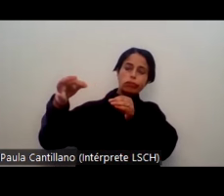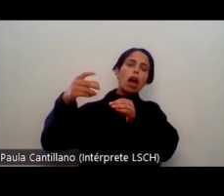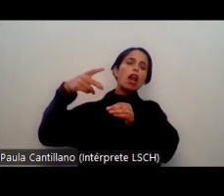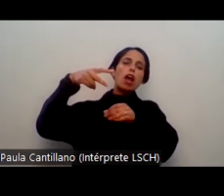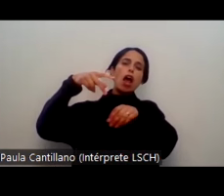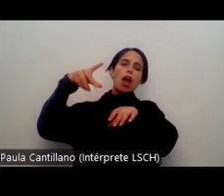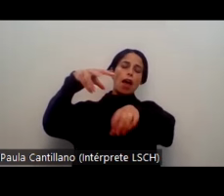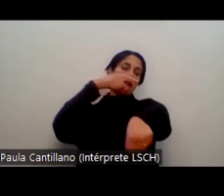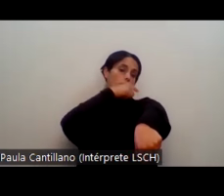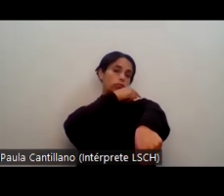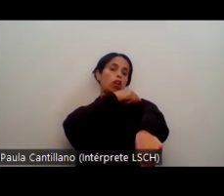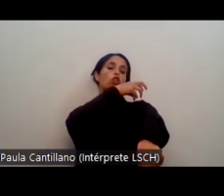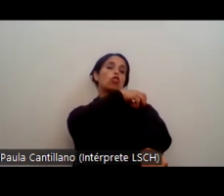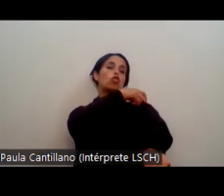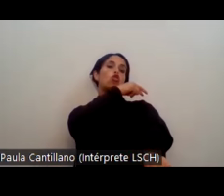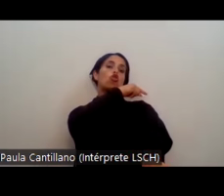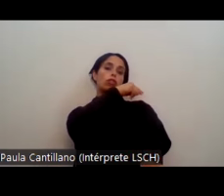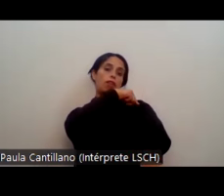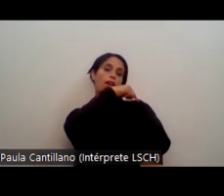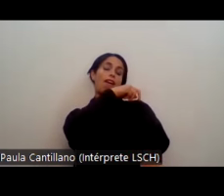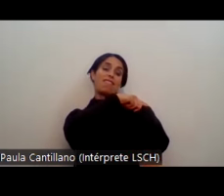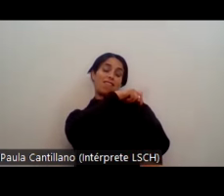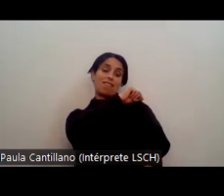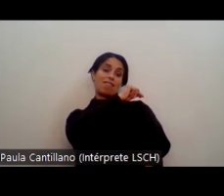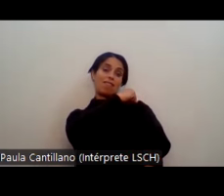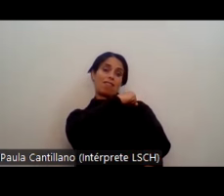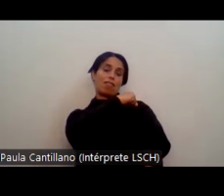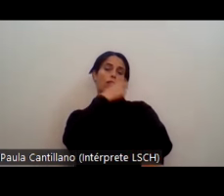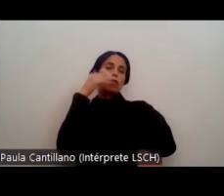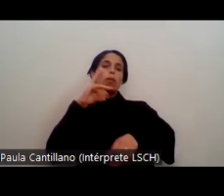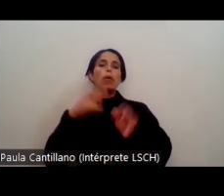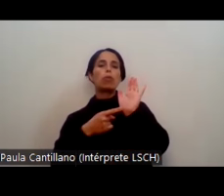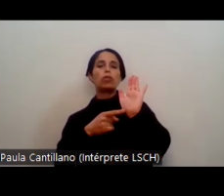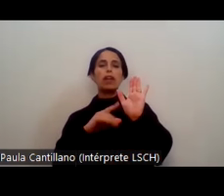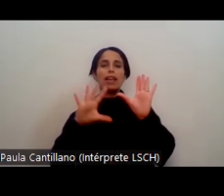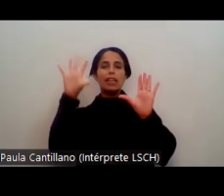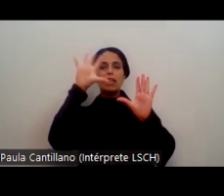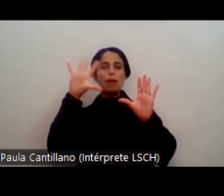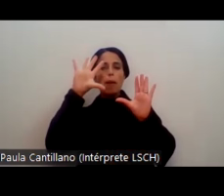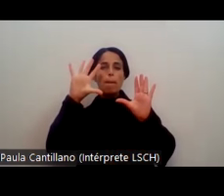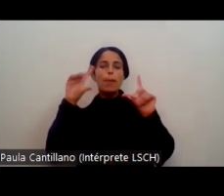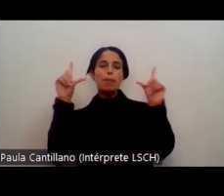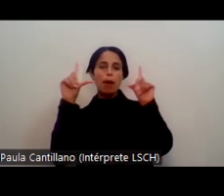a ver esta ubicación geográfica en un mapa un poquito más adelante.